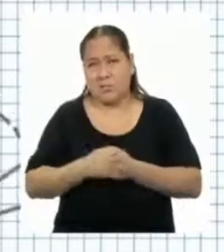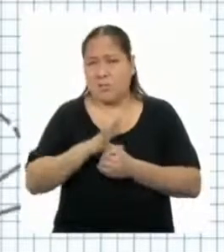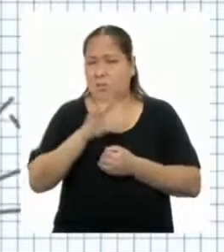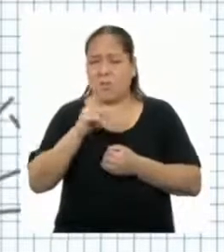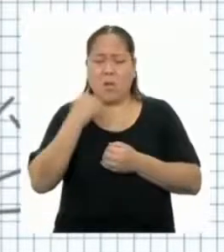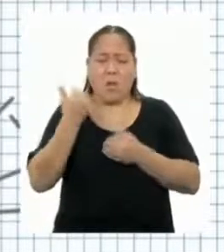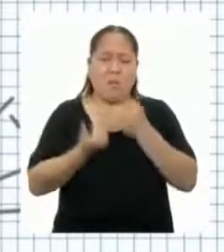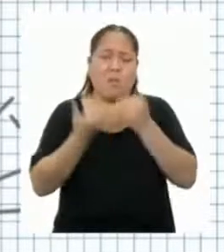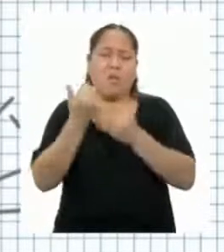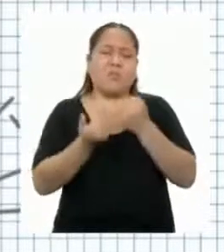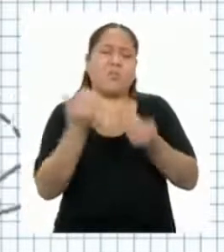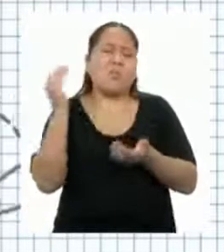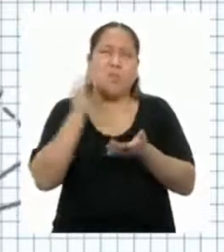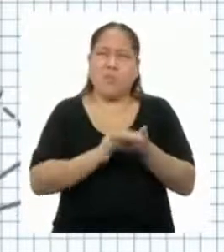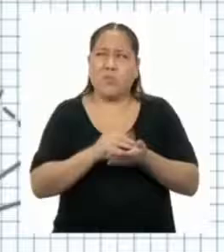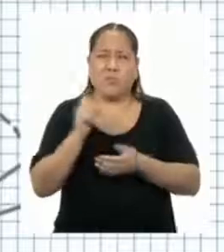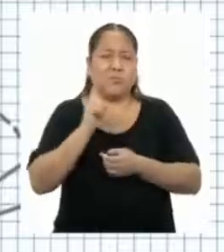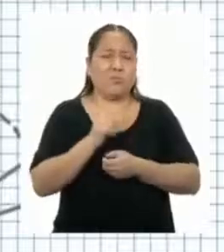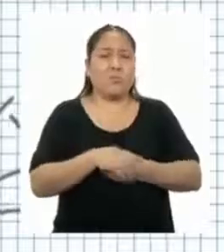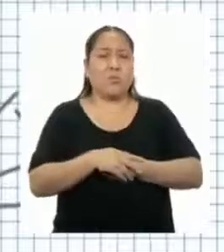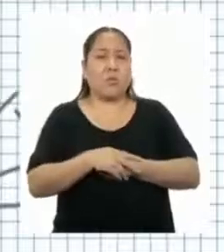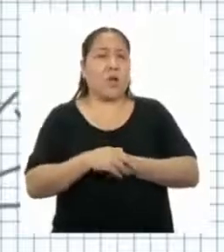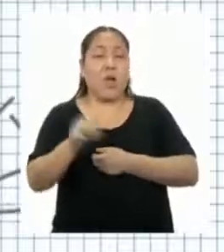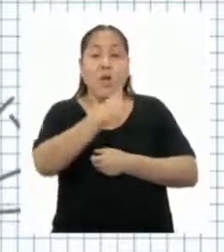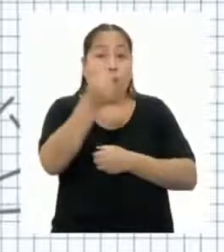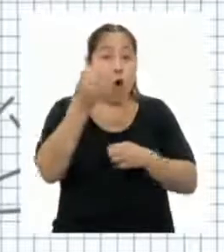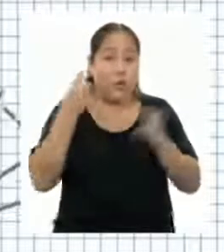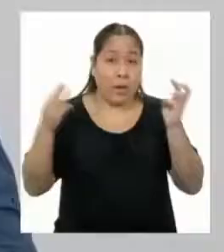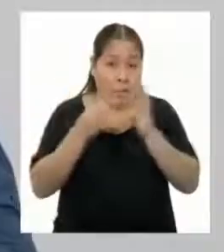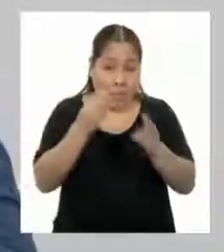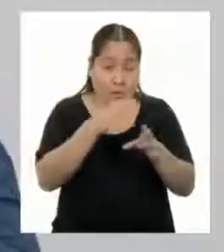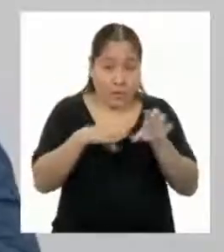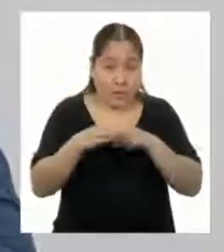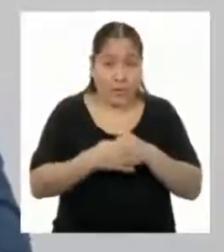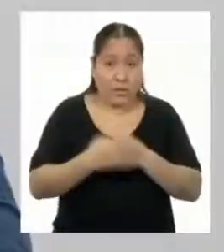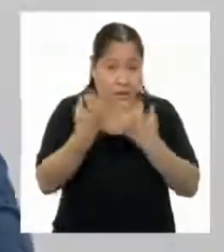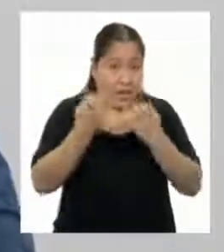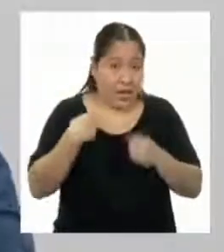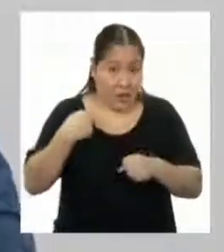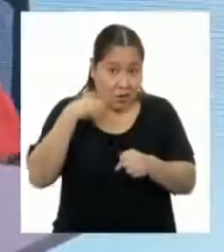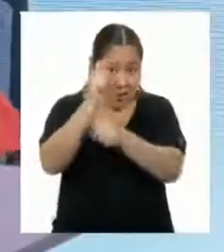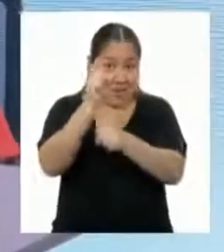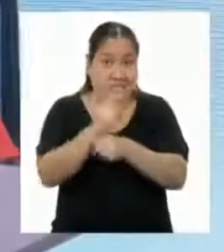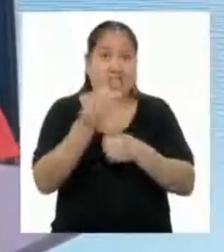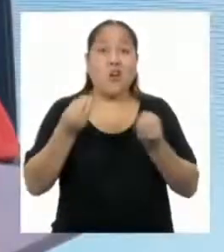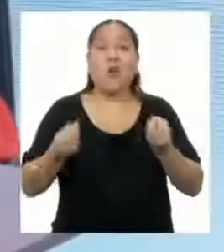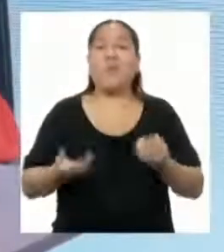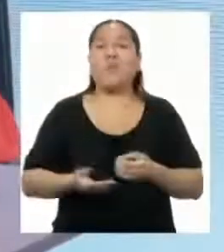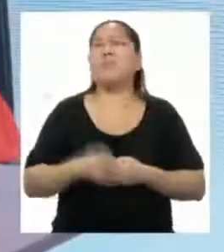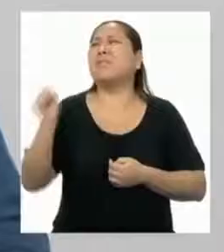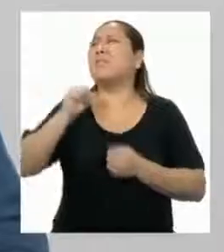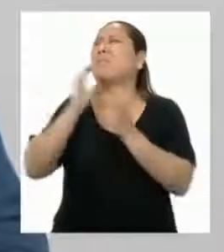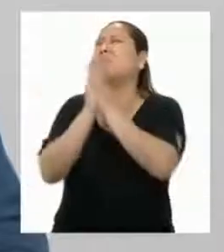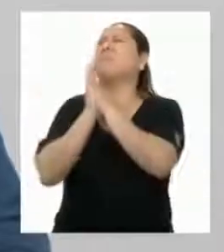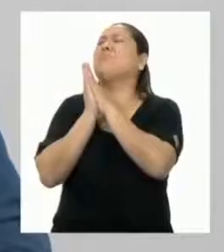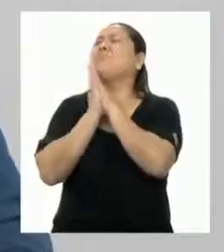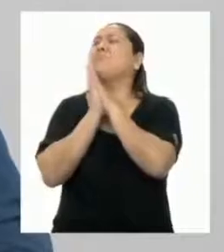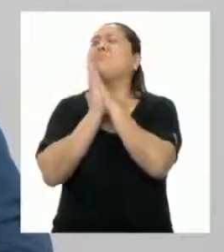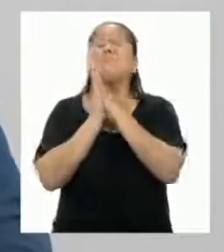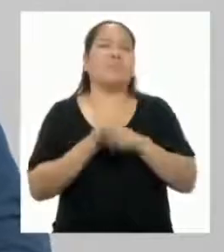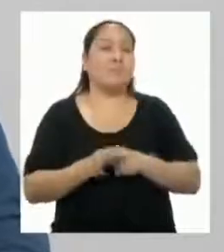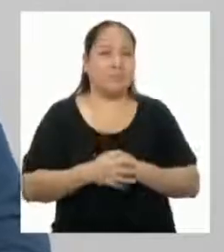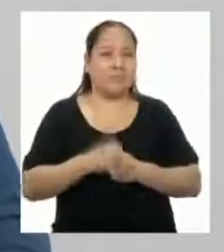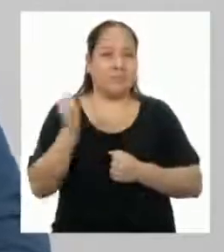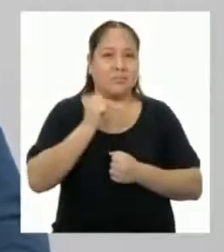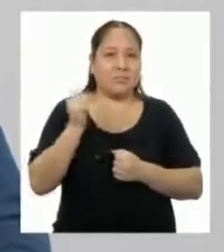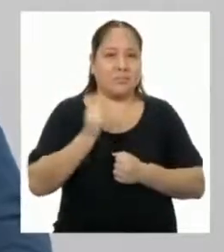Todo ese proceso de nuevo. También hay otras maneras de hacerlo. ¿Quieres que te enseñe? Sí, porfas. Está